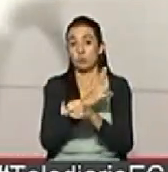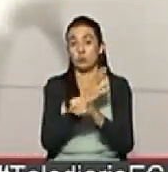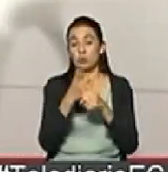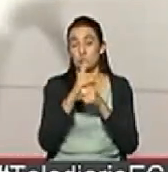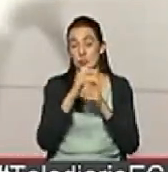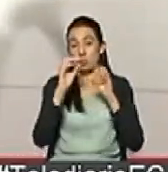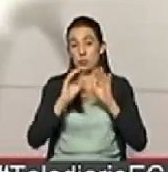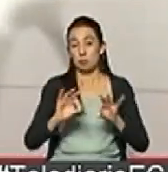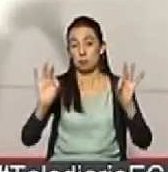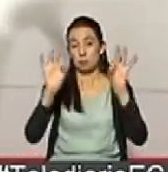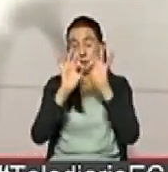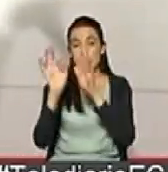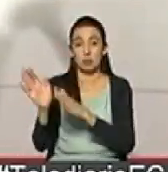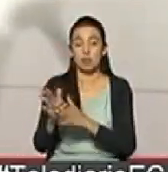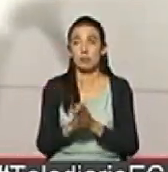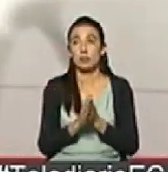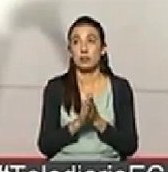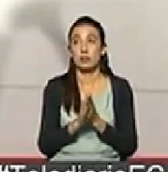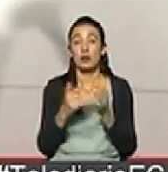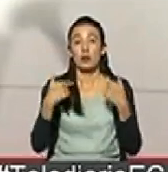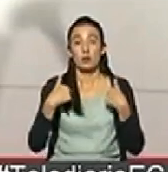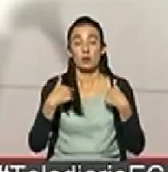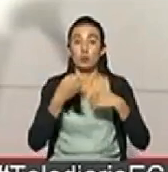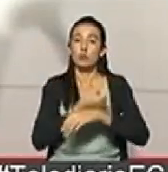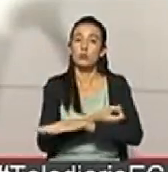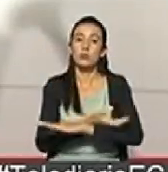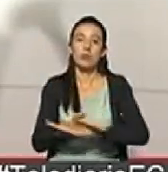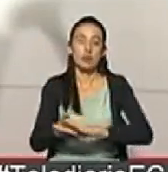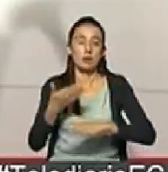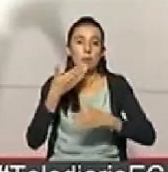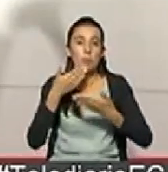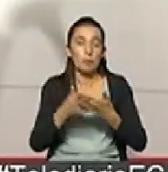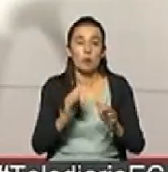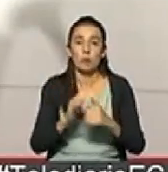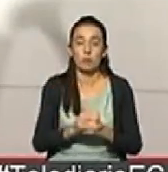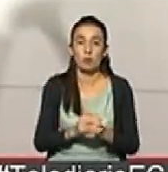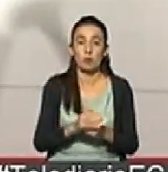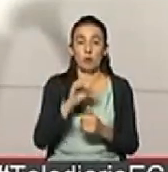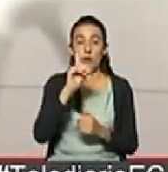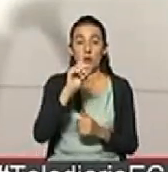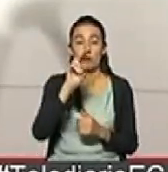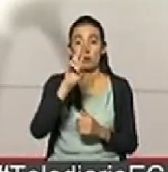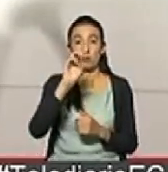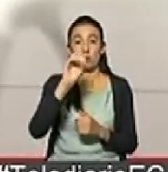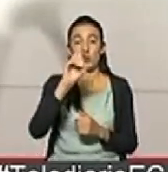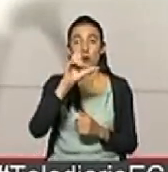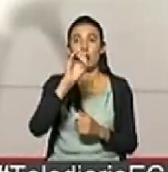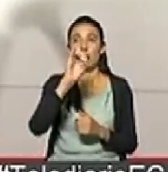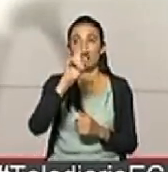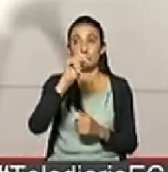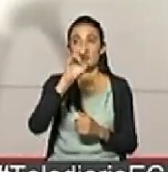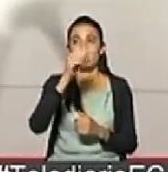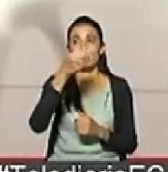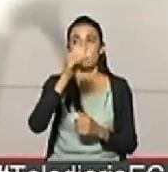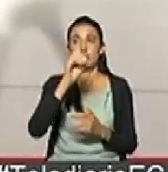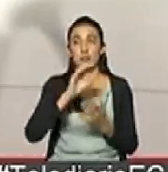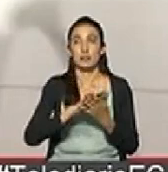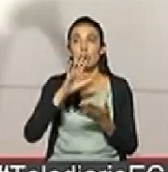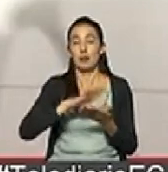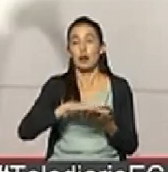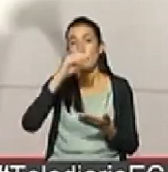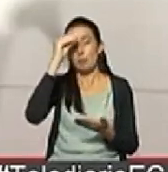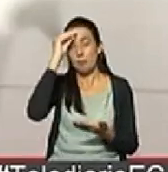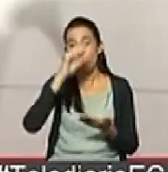muy inteligente. Yo recomiendo, por ejemplo, una que se llama Duolingo. Esta permite que los chicos que quieran aprender